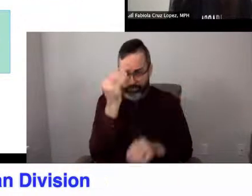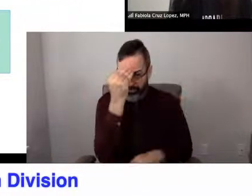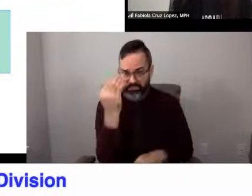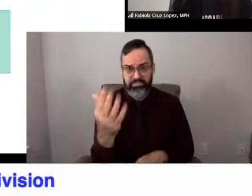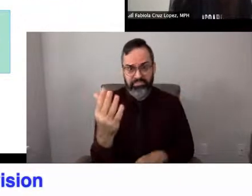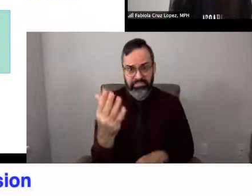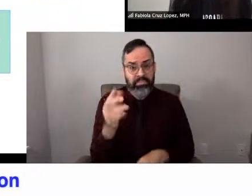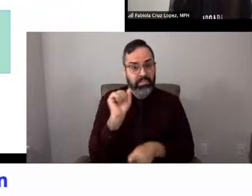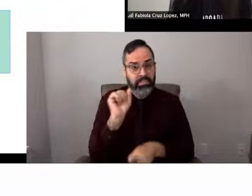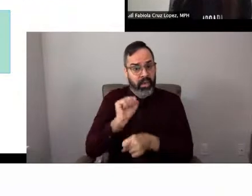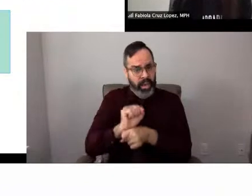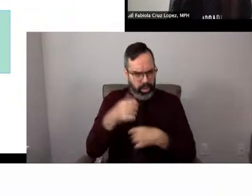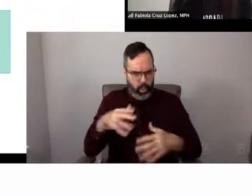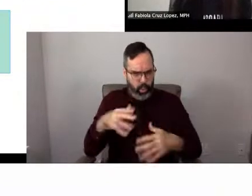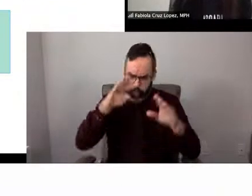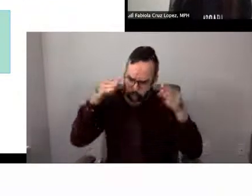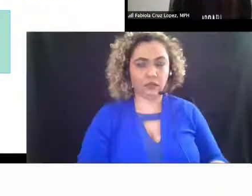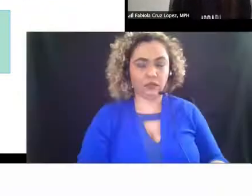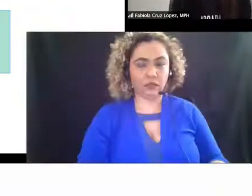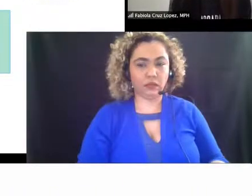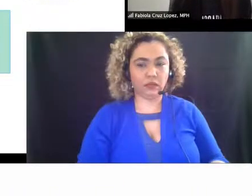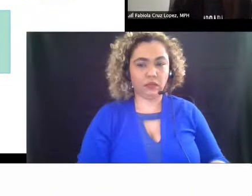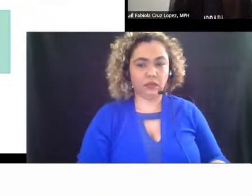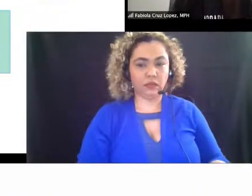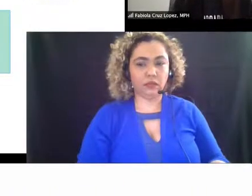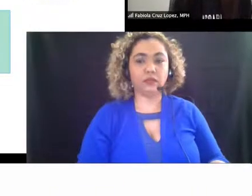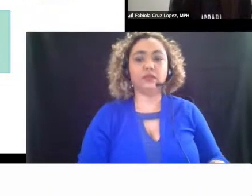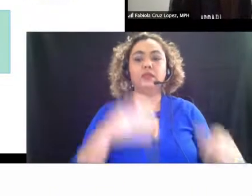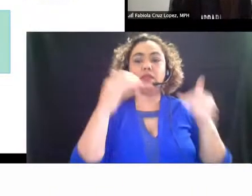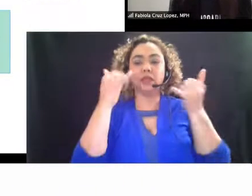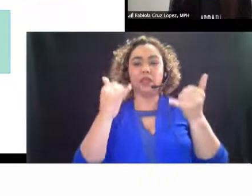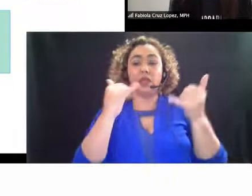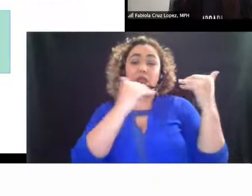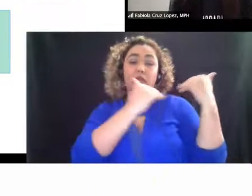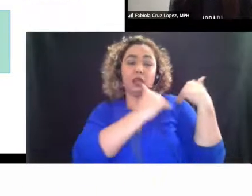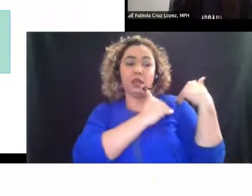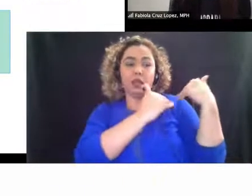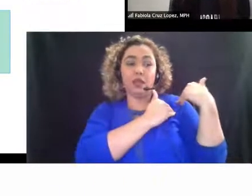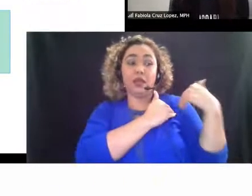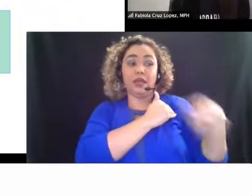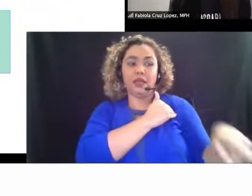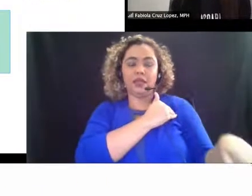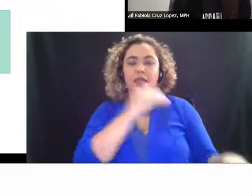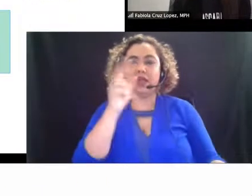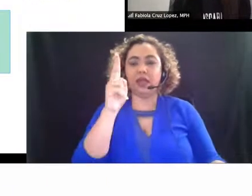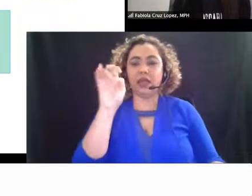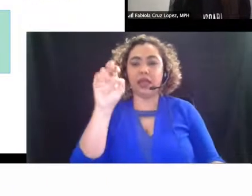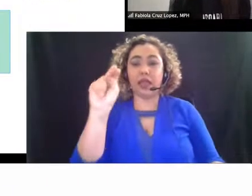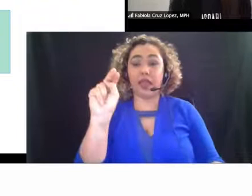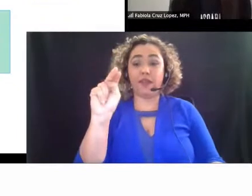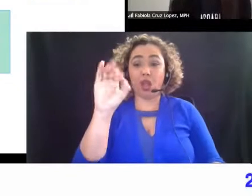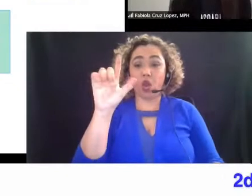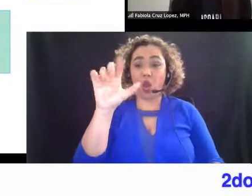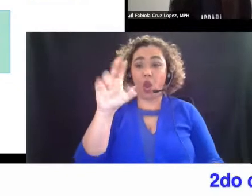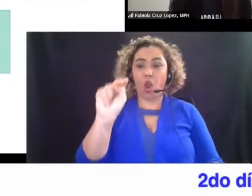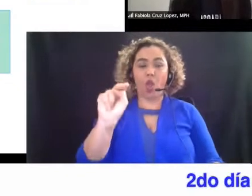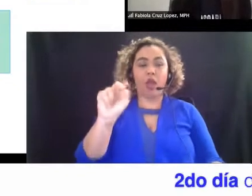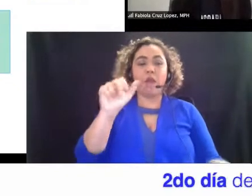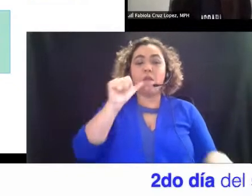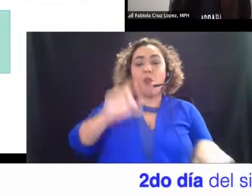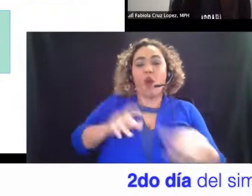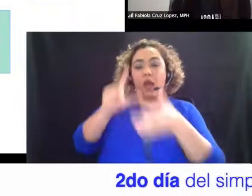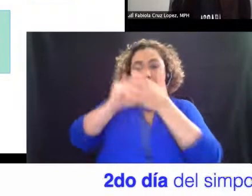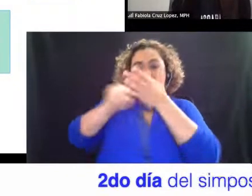trabajando duro con esto, está a cargo del epidemiólogo Kevin Colón y de la demógrafa Wilmarí de Jesús. Ellos están entrando todos